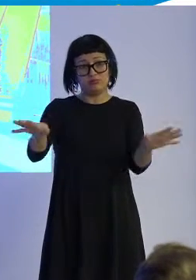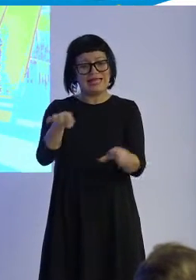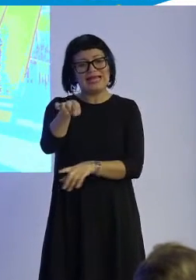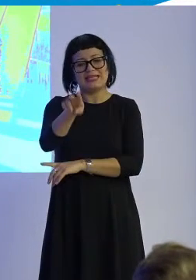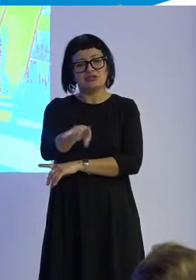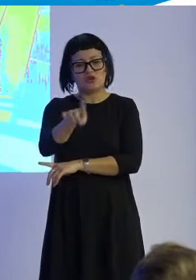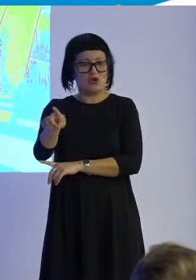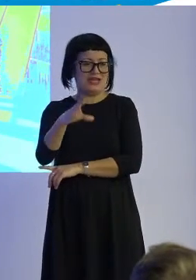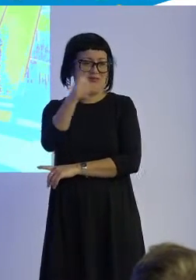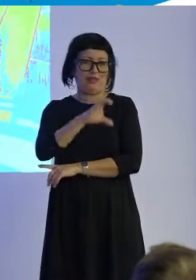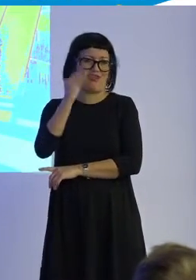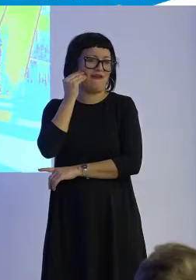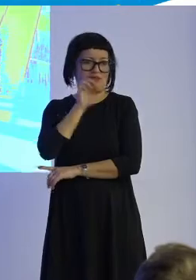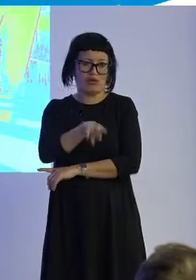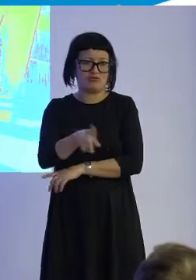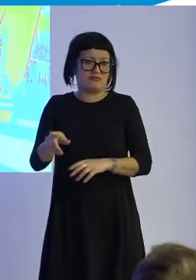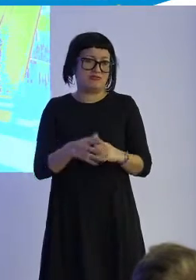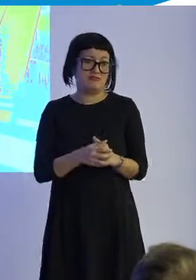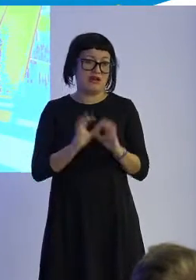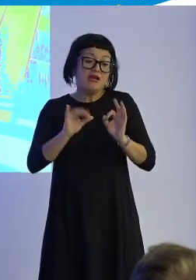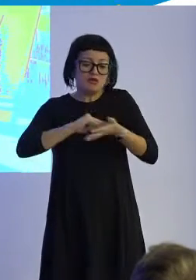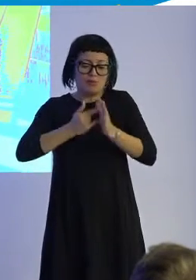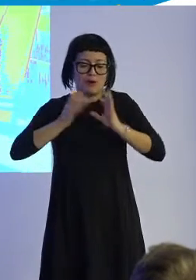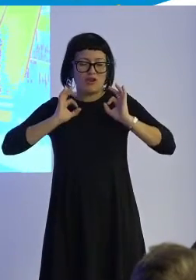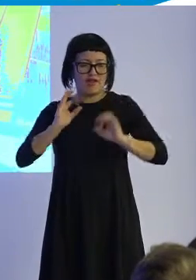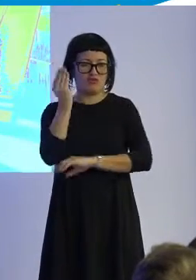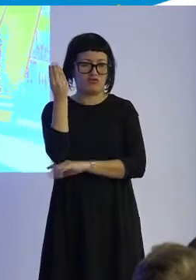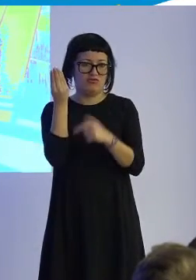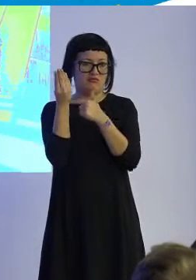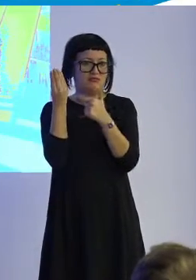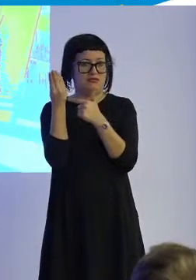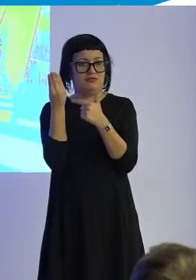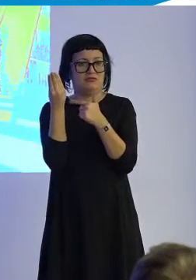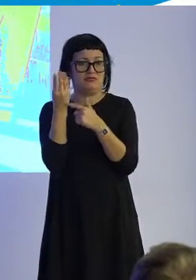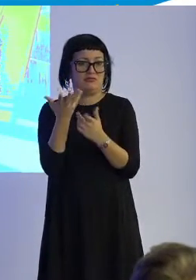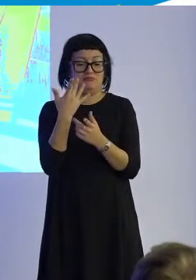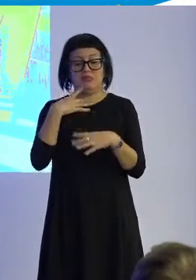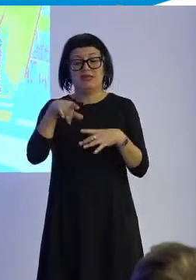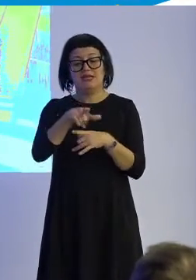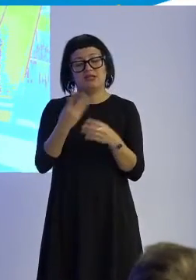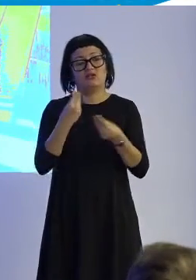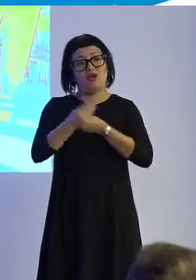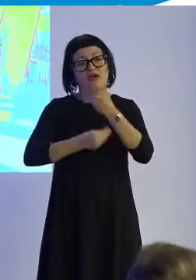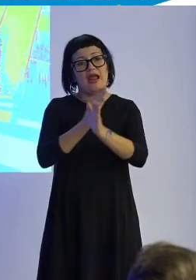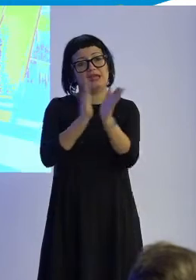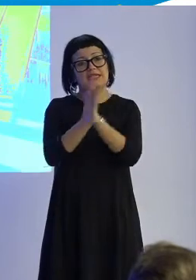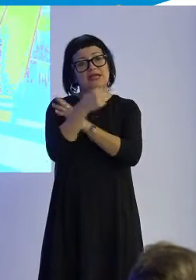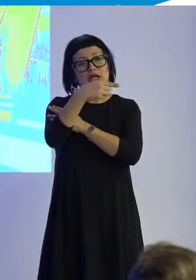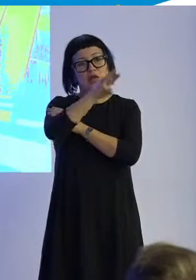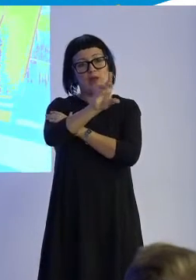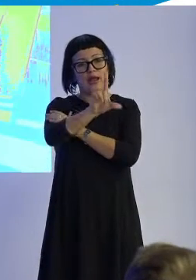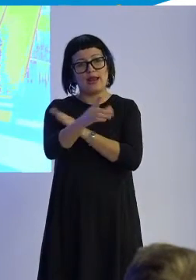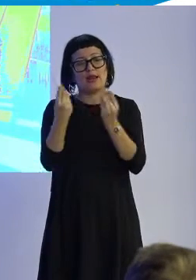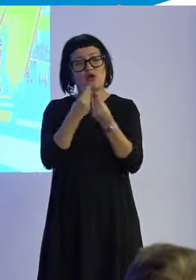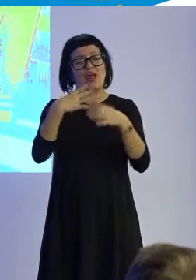no es ciencia ficción. Esto es un proyecto, obviamente para laboratorios, pero esto es del GPL, del